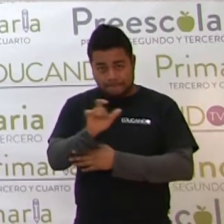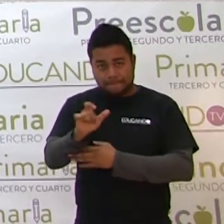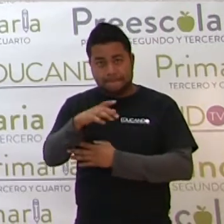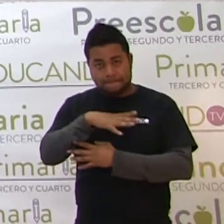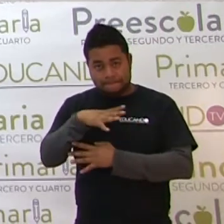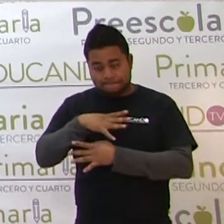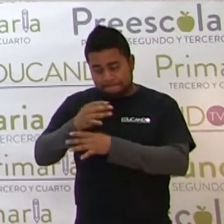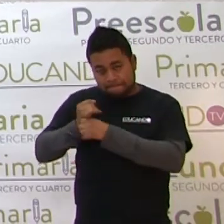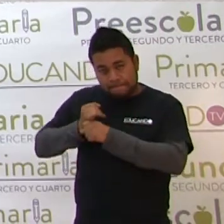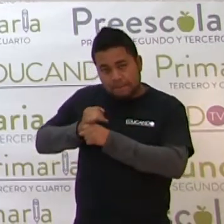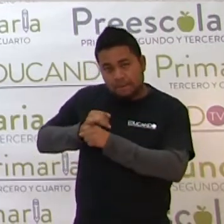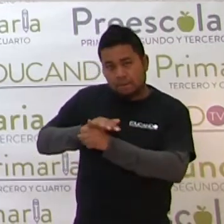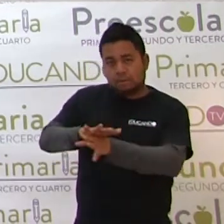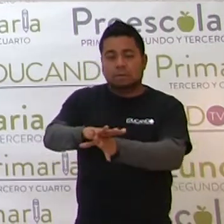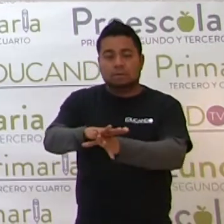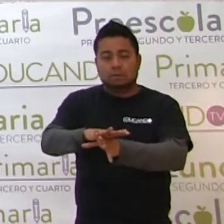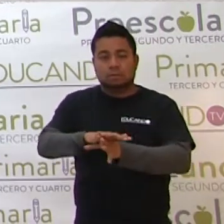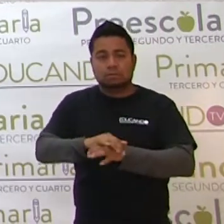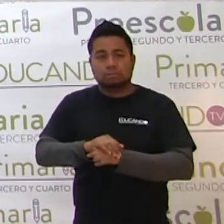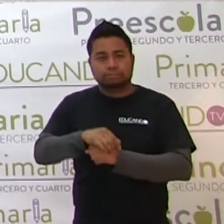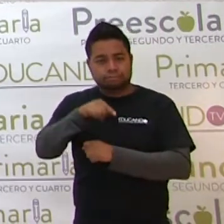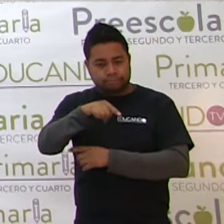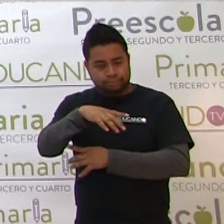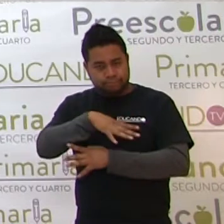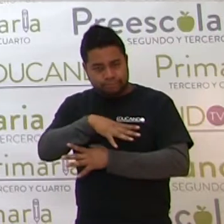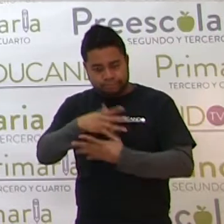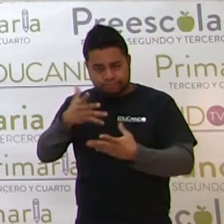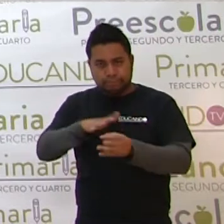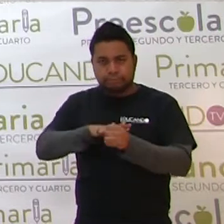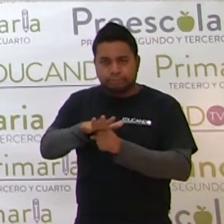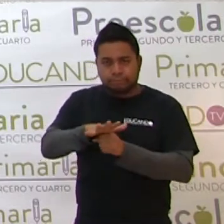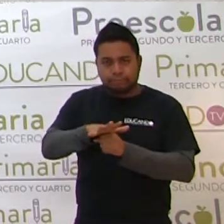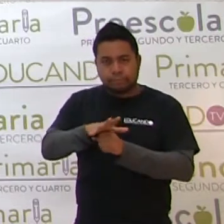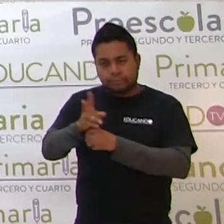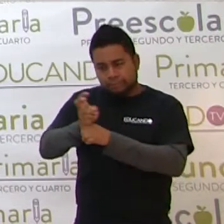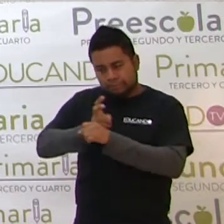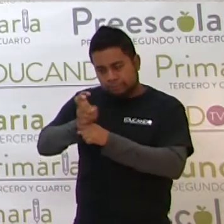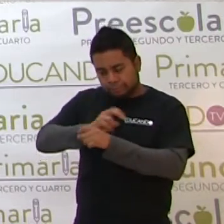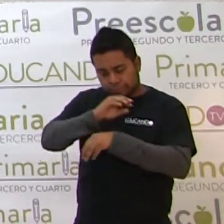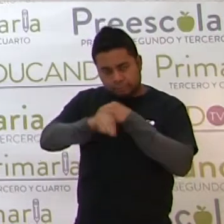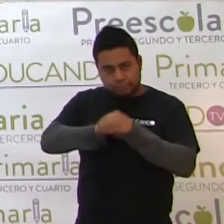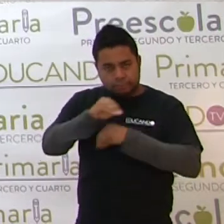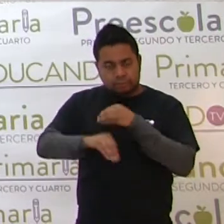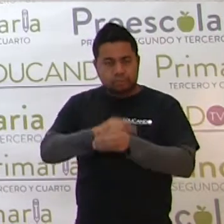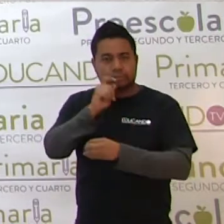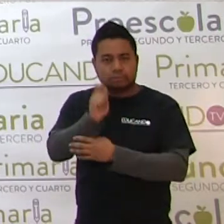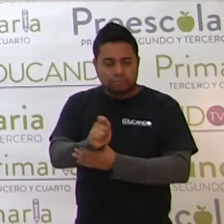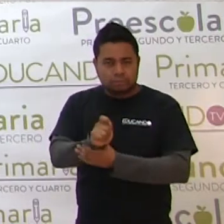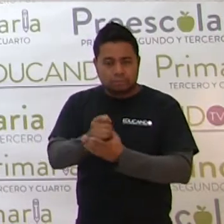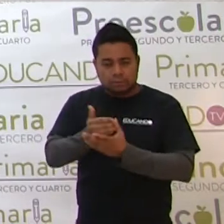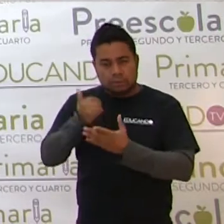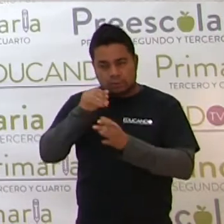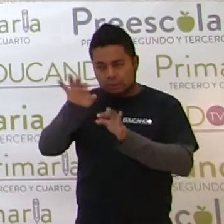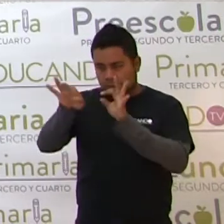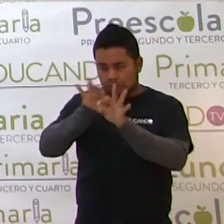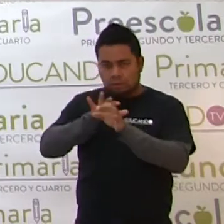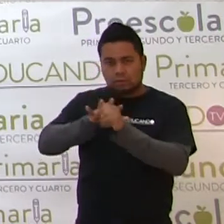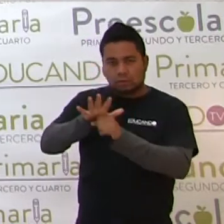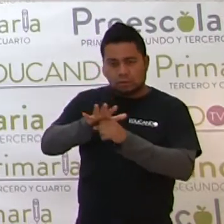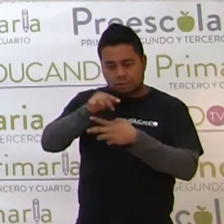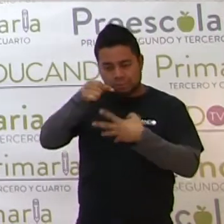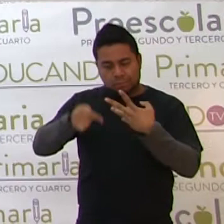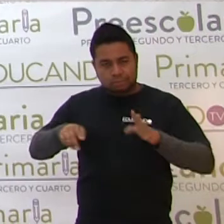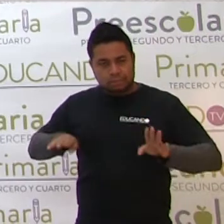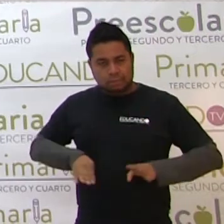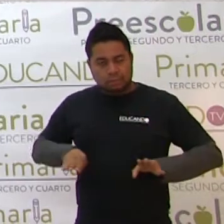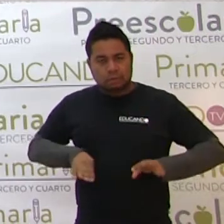la información, se va a elaborar la base de datos y vamos a seleccionar todos los criterios que